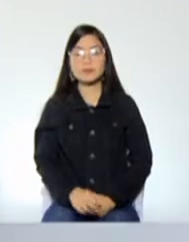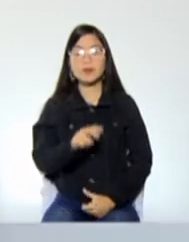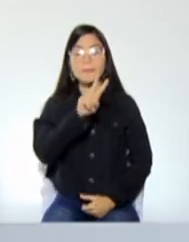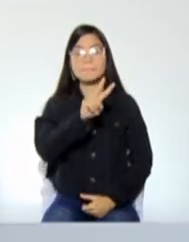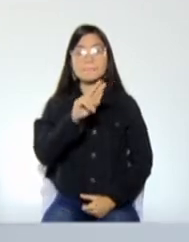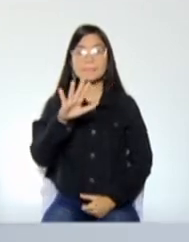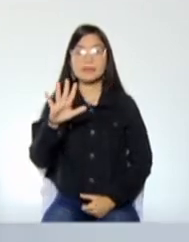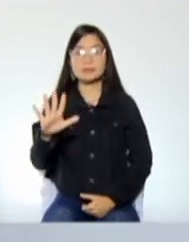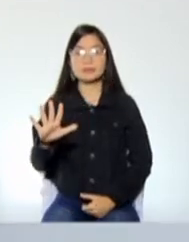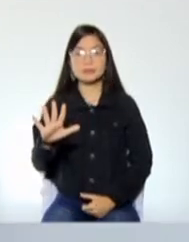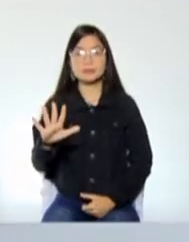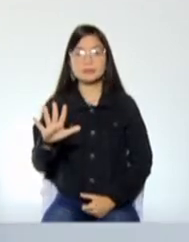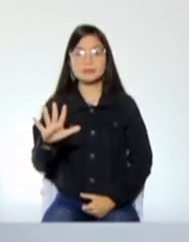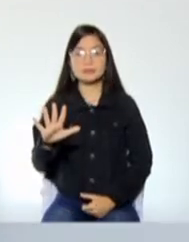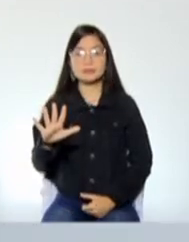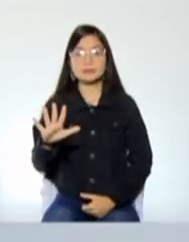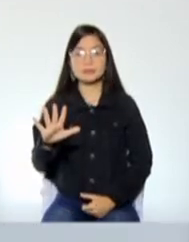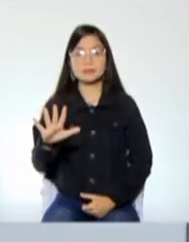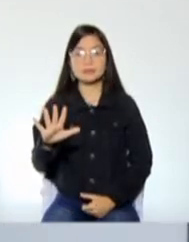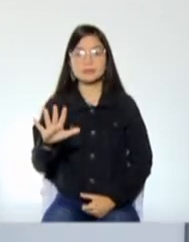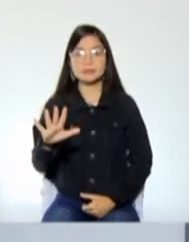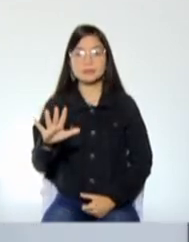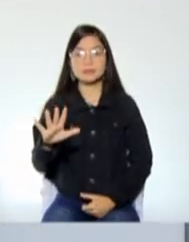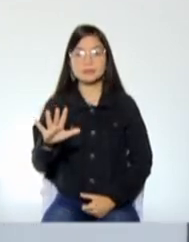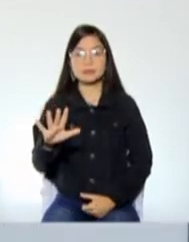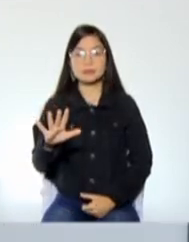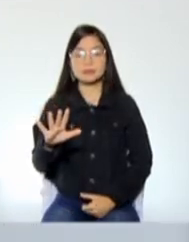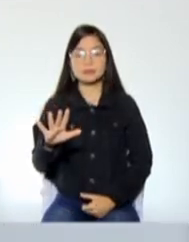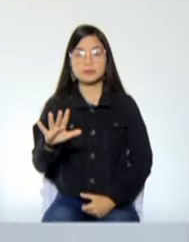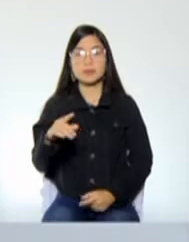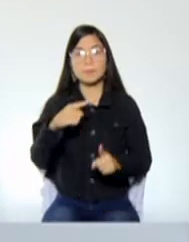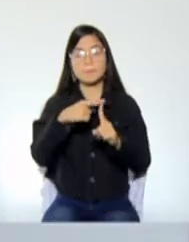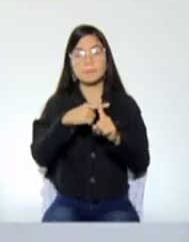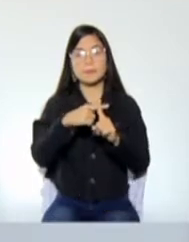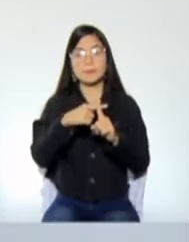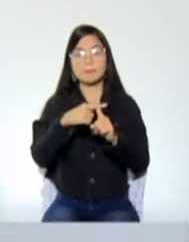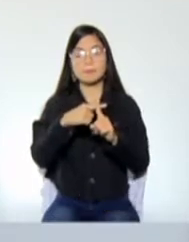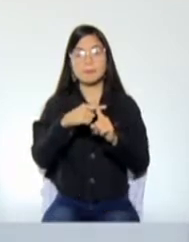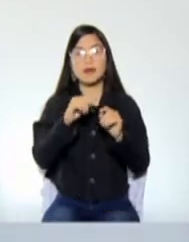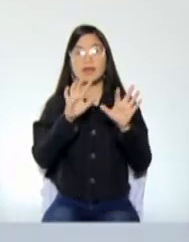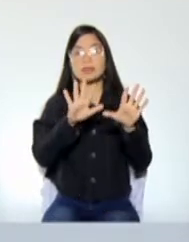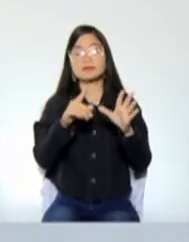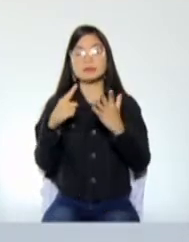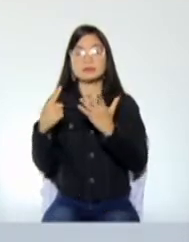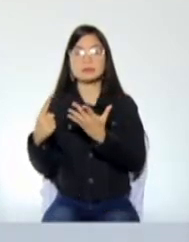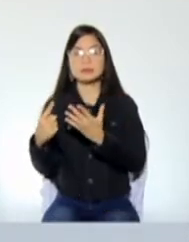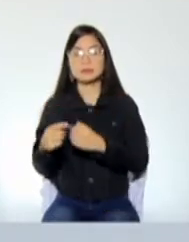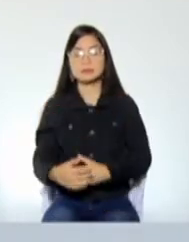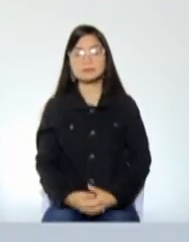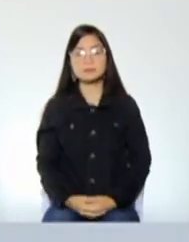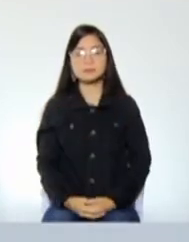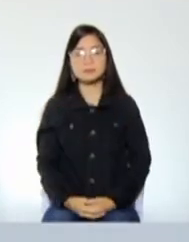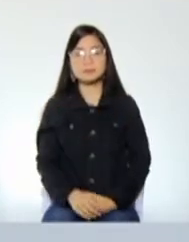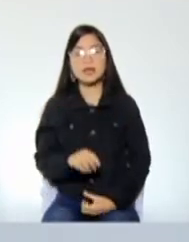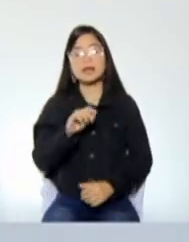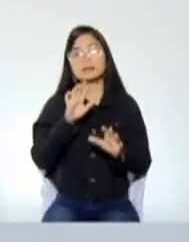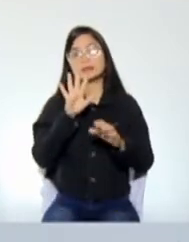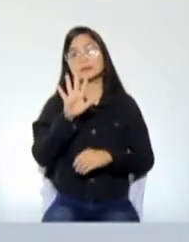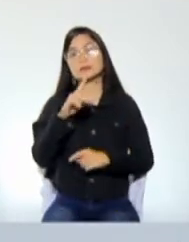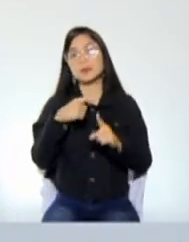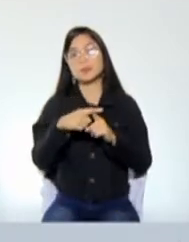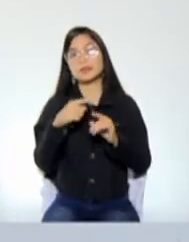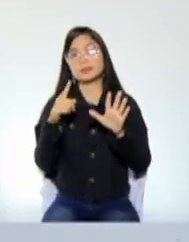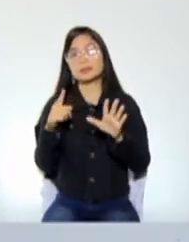decimos 25 y 16, 5 y 6, 11, pongo el 1 y llevo 1,